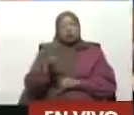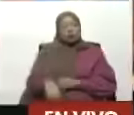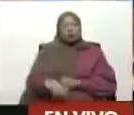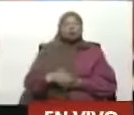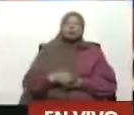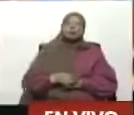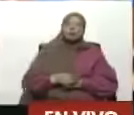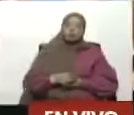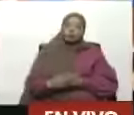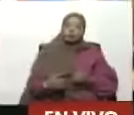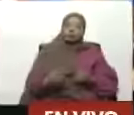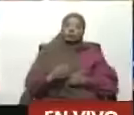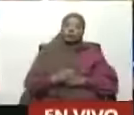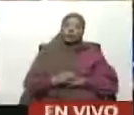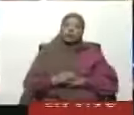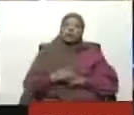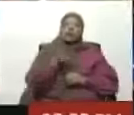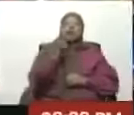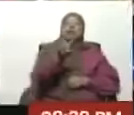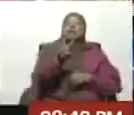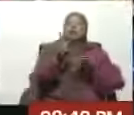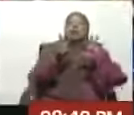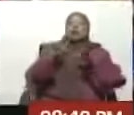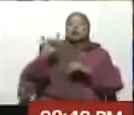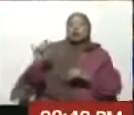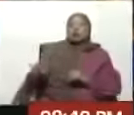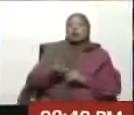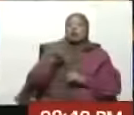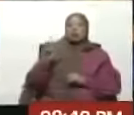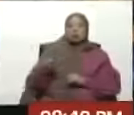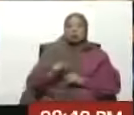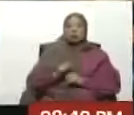Y el 28 de julio